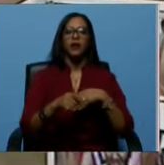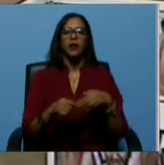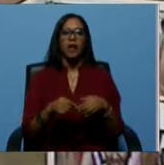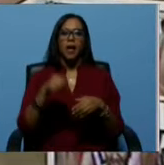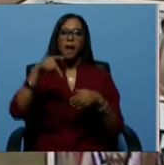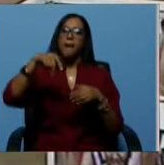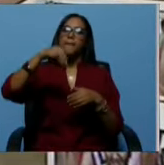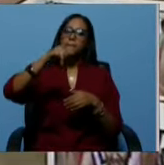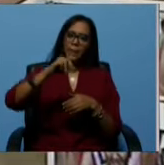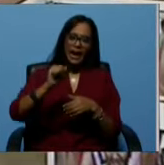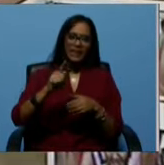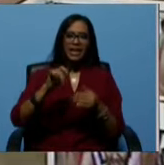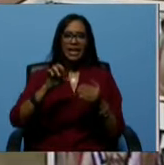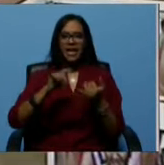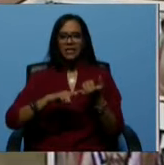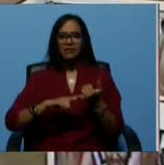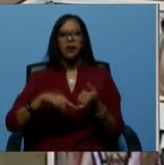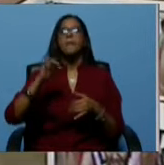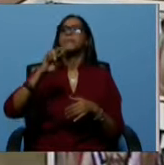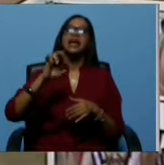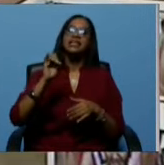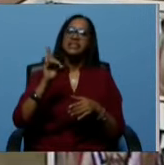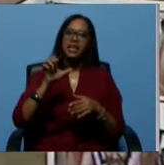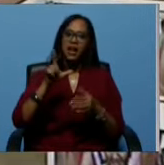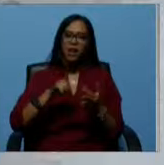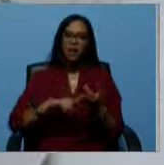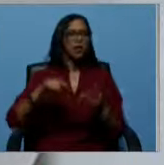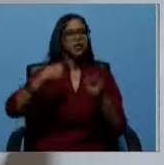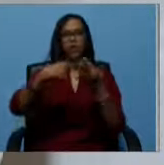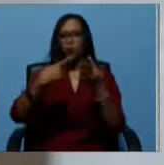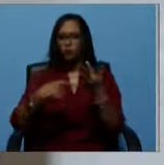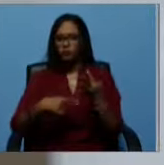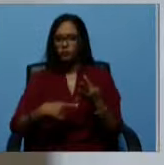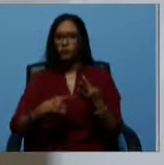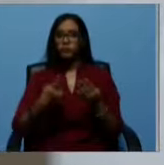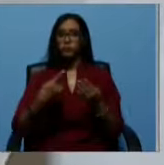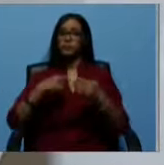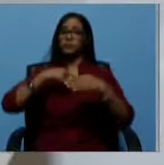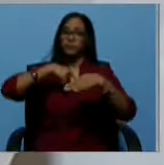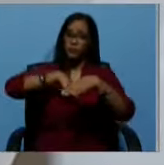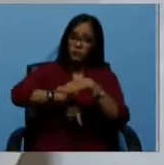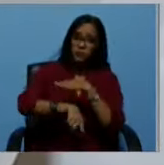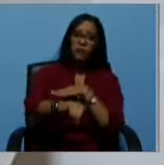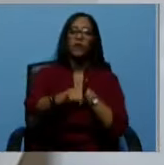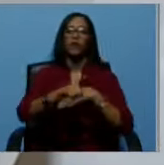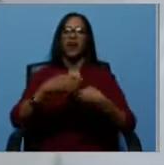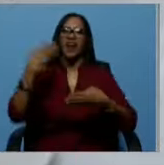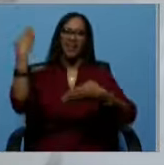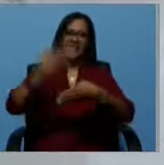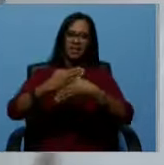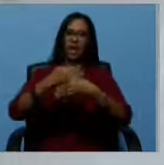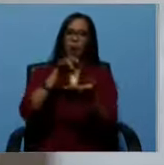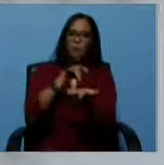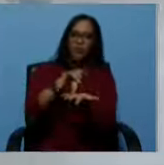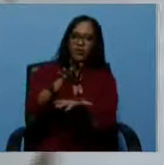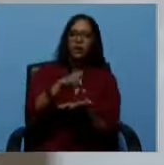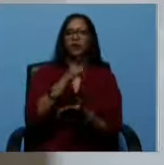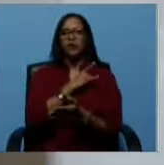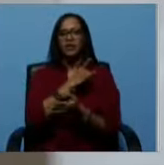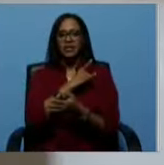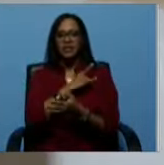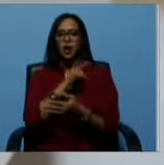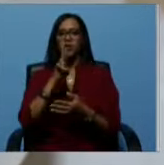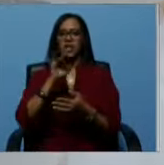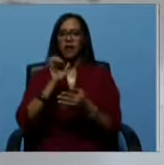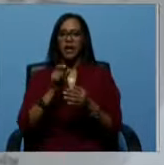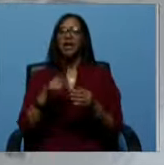Martínez, Marcel Ruz, Juancho, Diego Uzcategui, entre otros. Cuando fue levantada la sanción a los expulsados de la UCV y se dictó